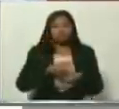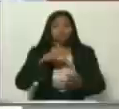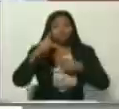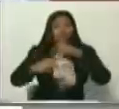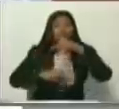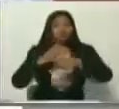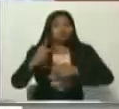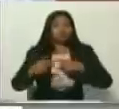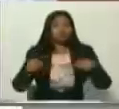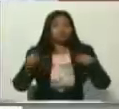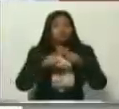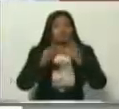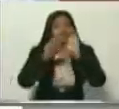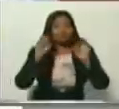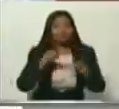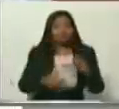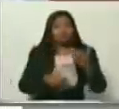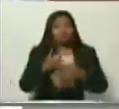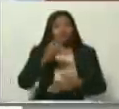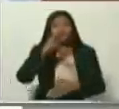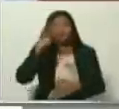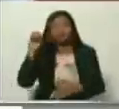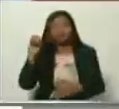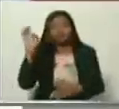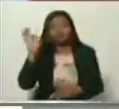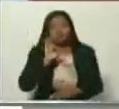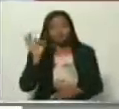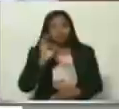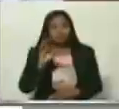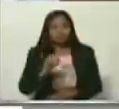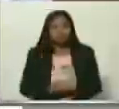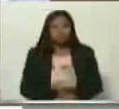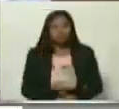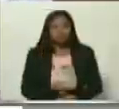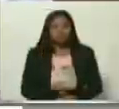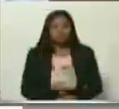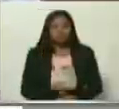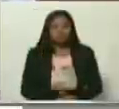proceso, más del 40%, ¿no?